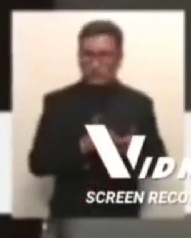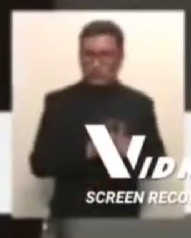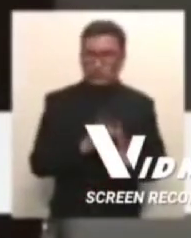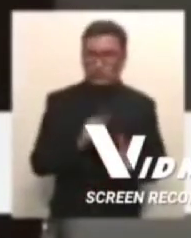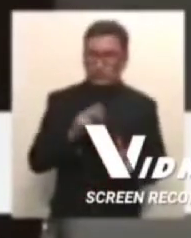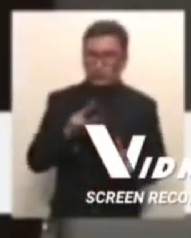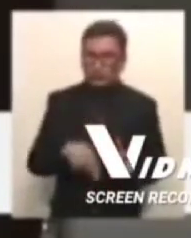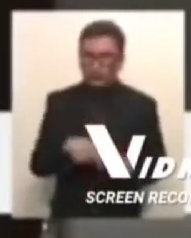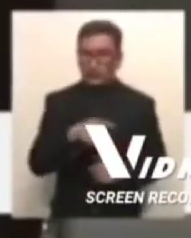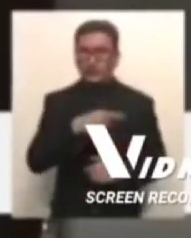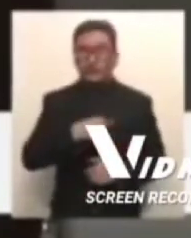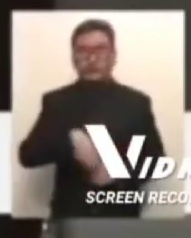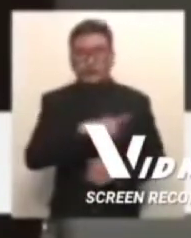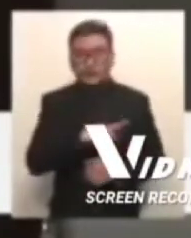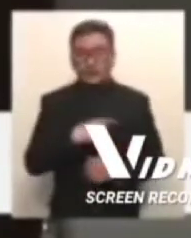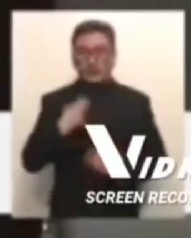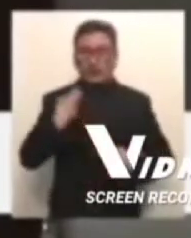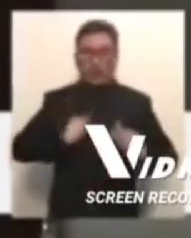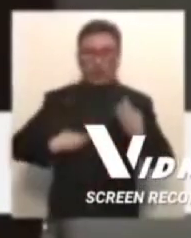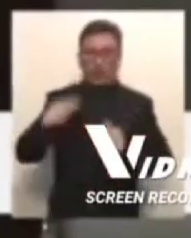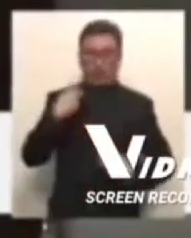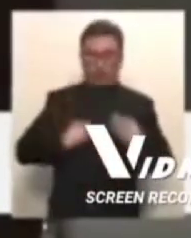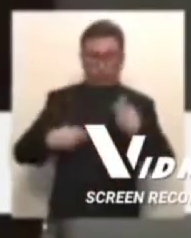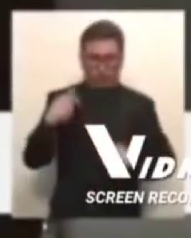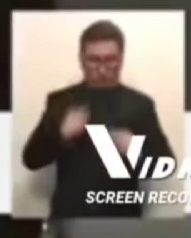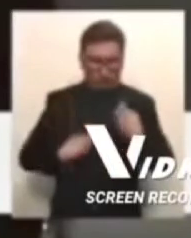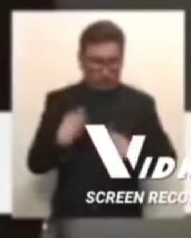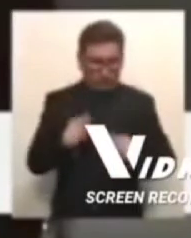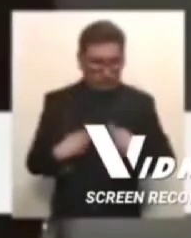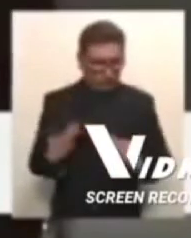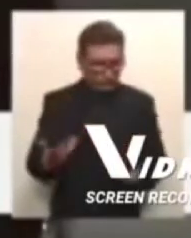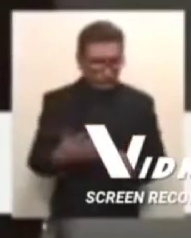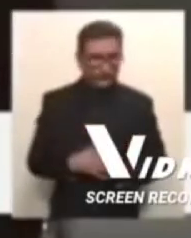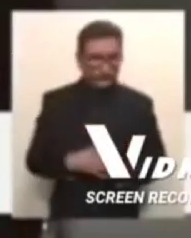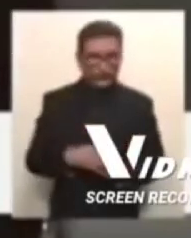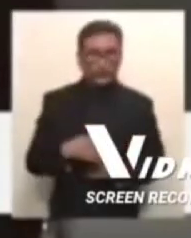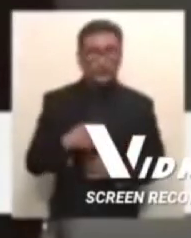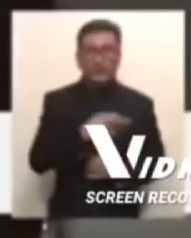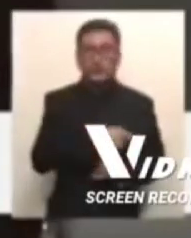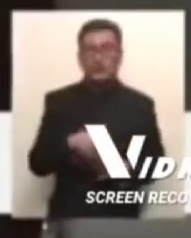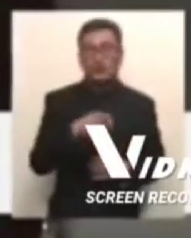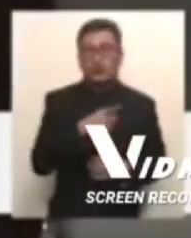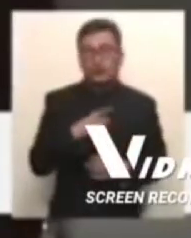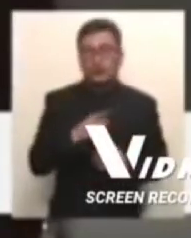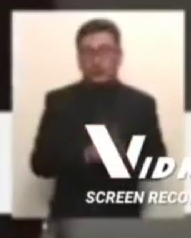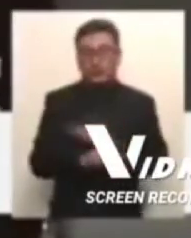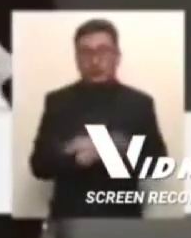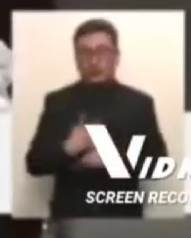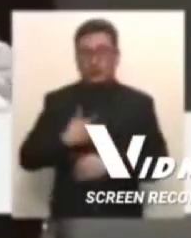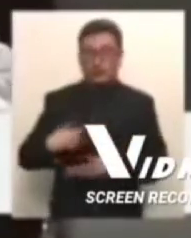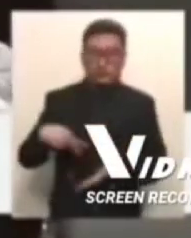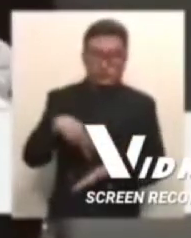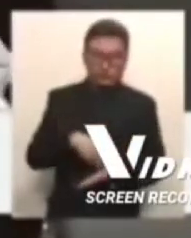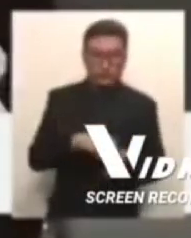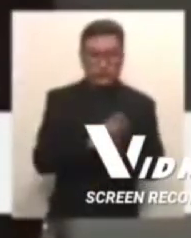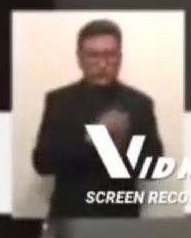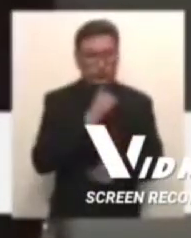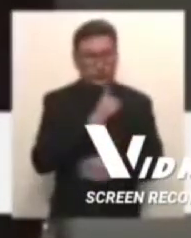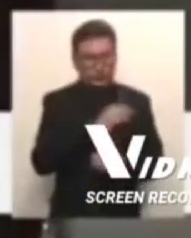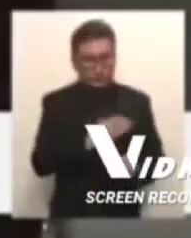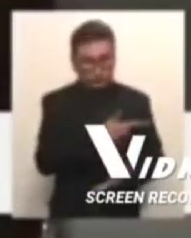Nacional han venido a injuriarme, tomando como pretexto mi intervención. Yo le pido que los